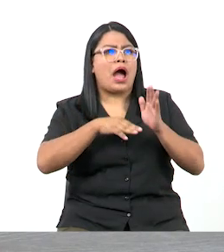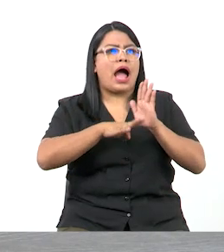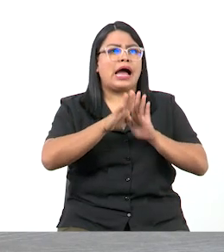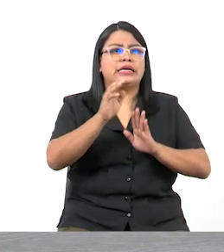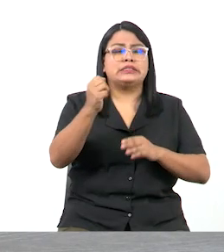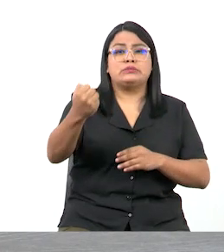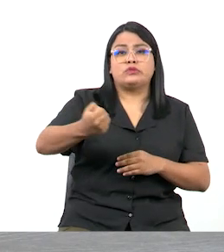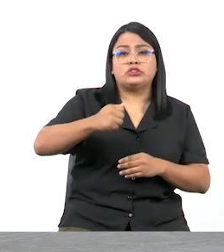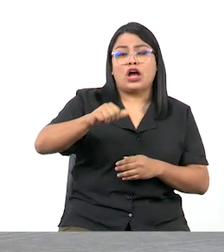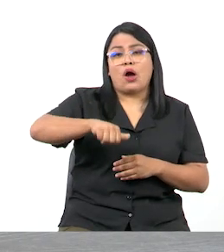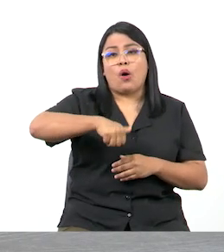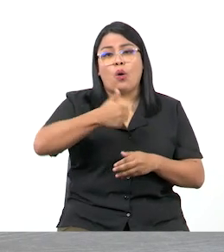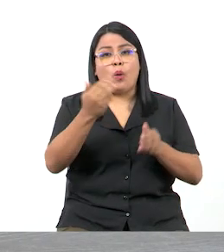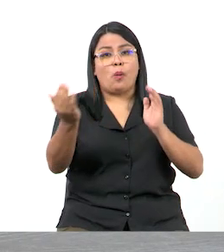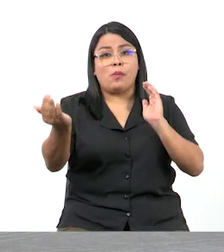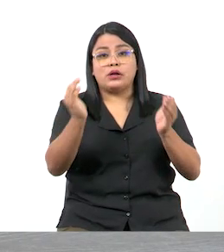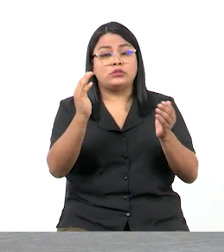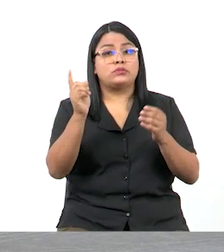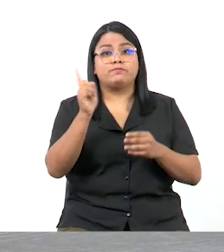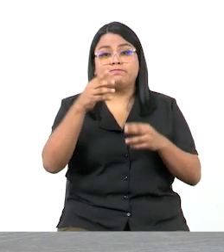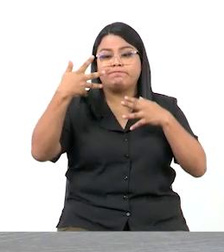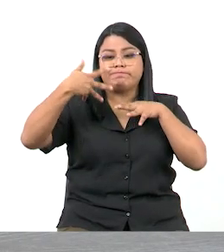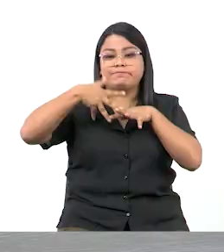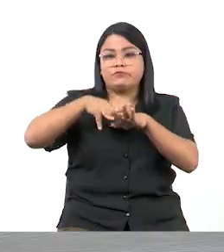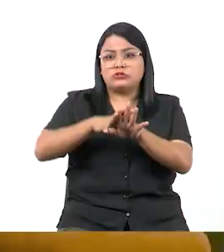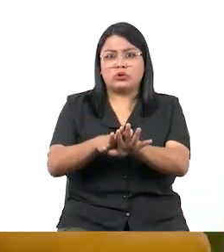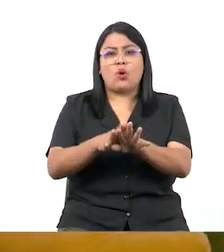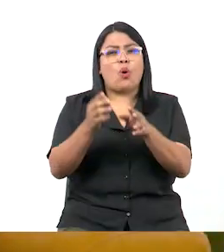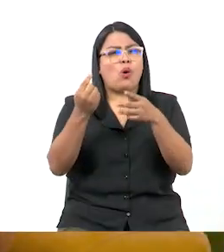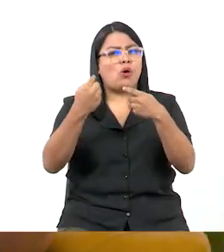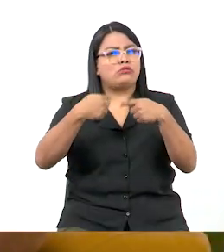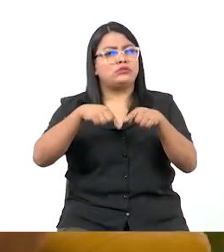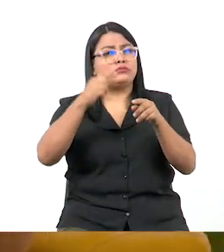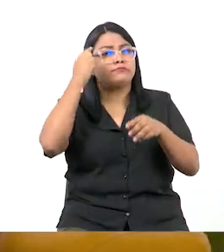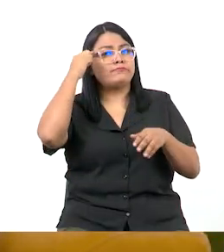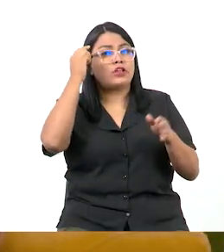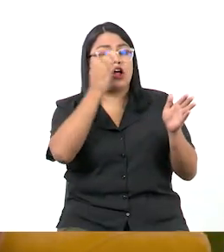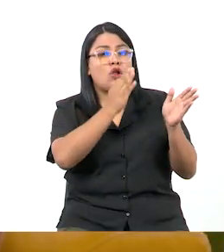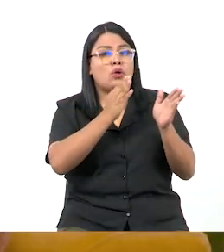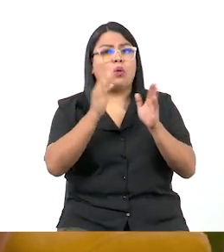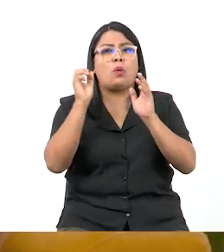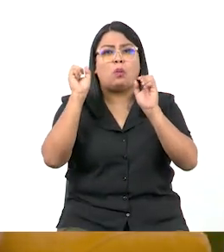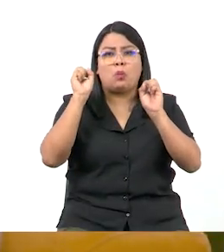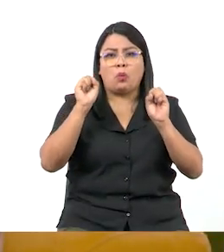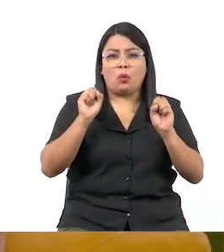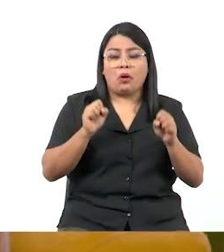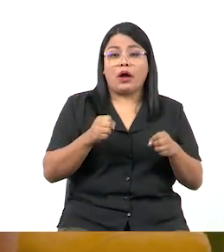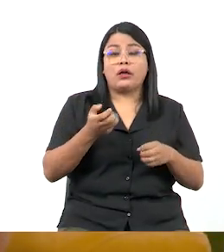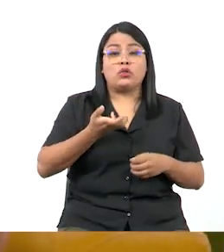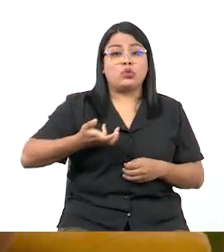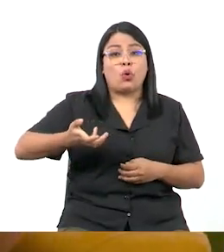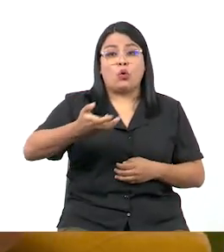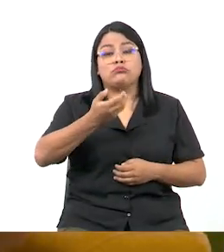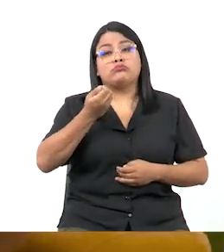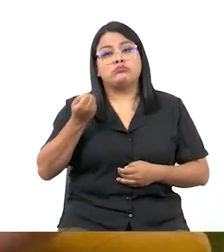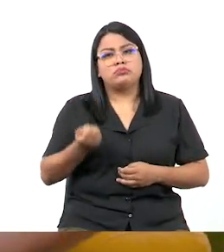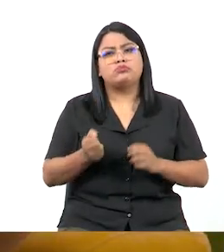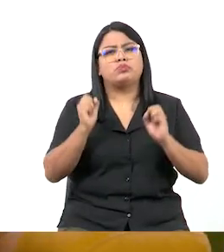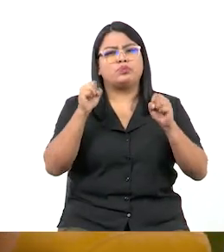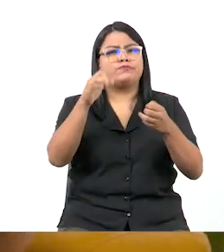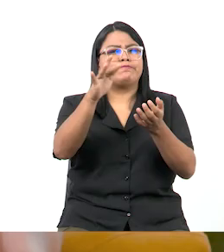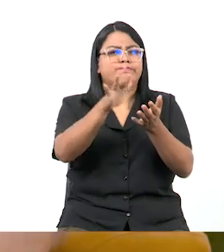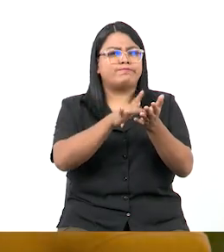que una fase sea más importante que otra, sino que en conjunto forman una secuencia lógica que permite que los